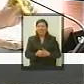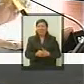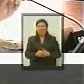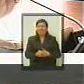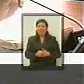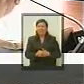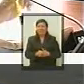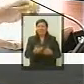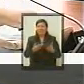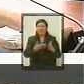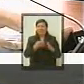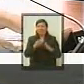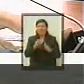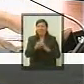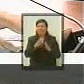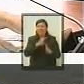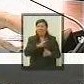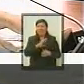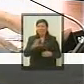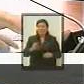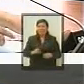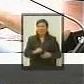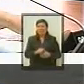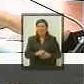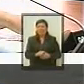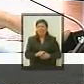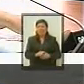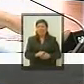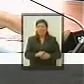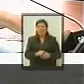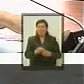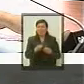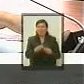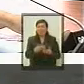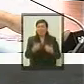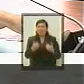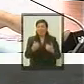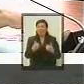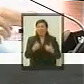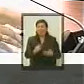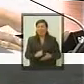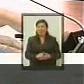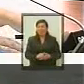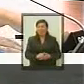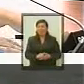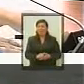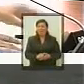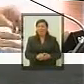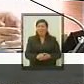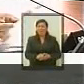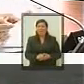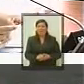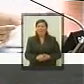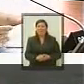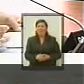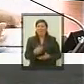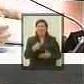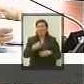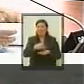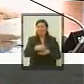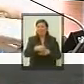44 de la constitución del Estado que dispone que el estado tiene el deber de promover desarrollo de las zonas